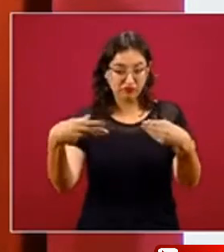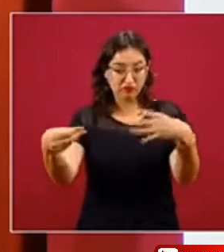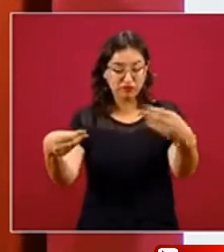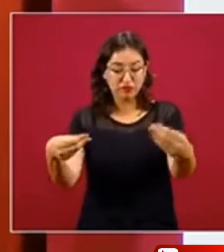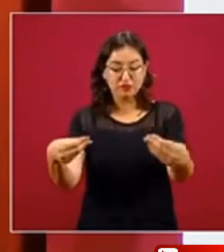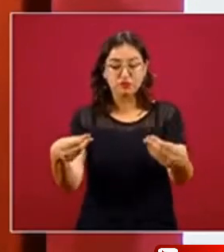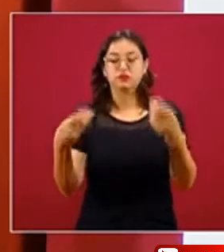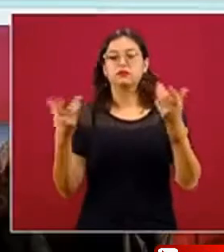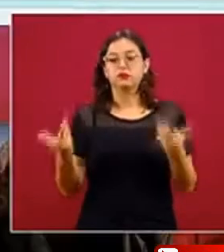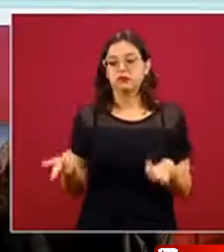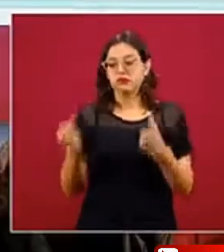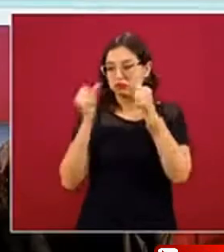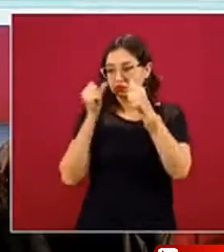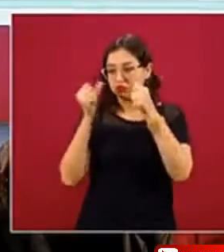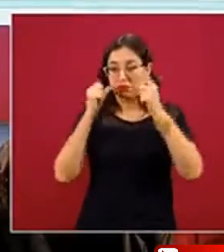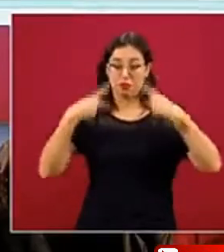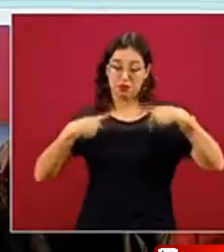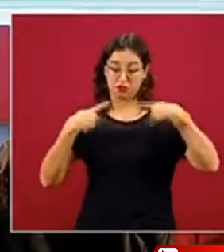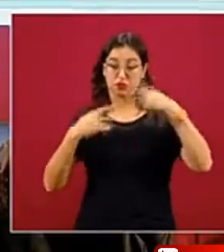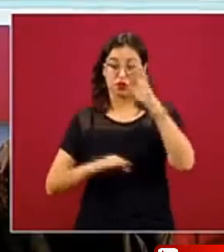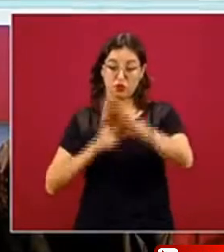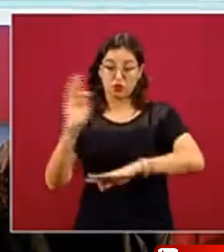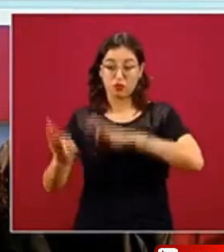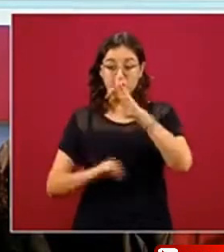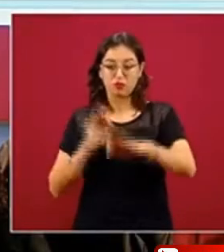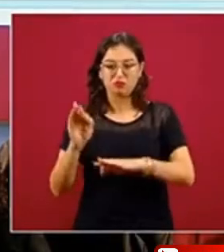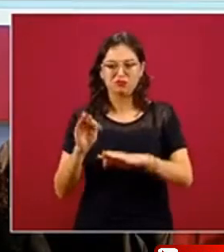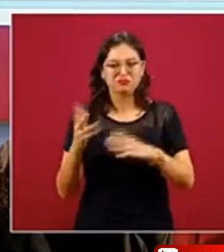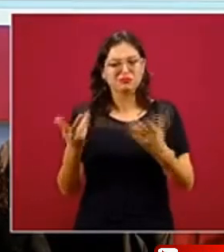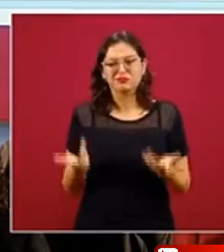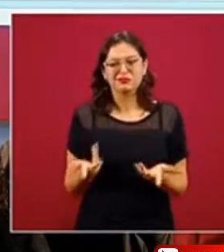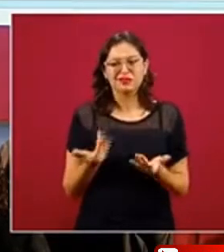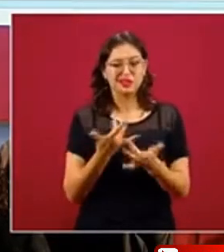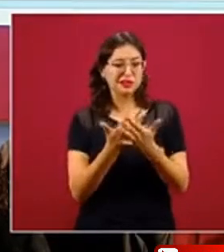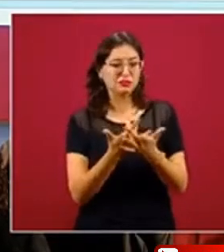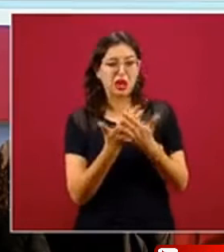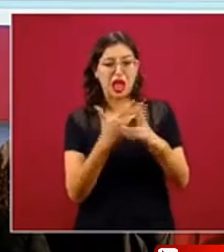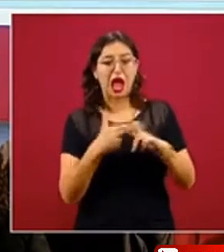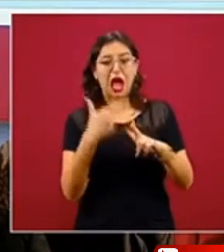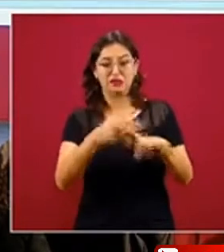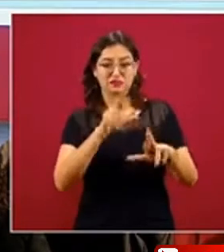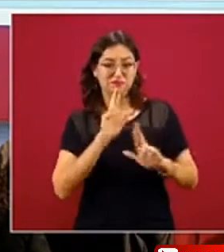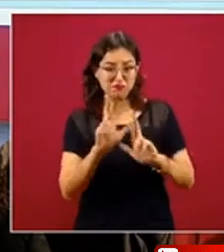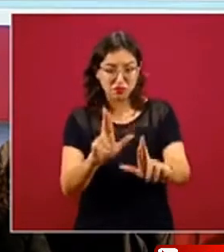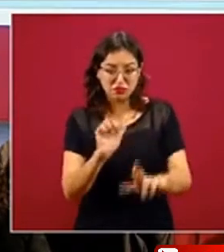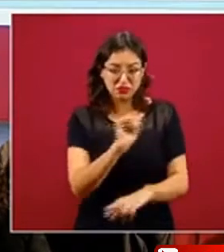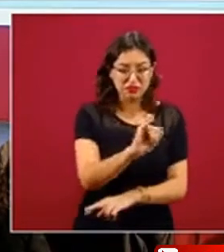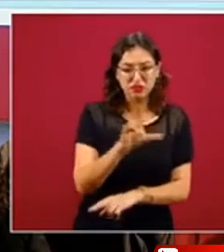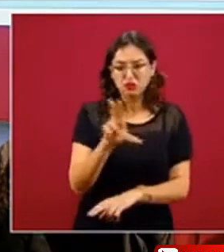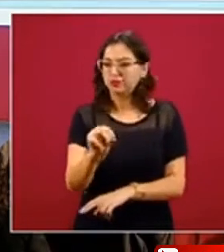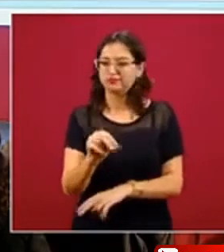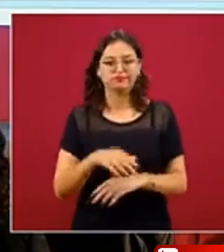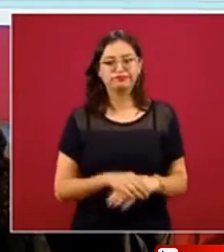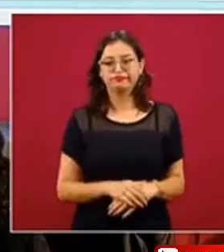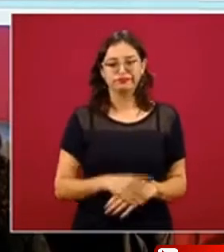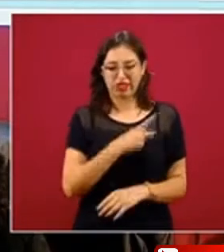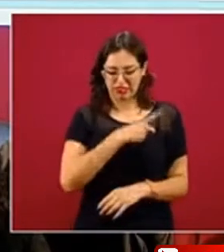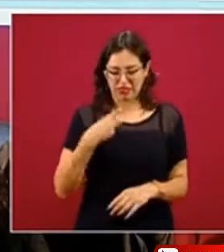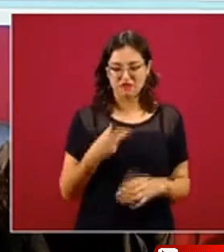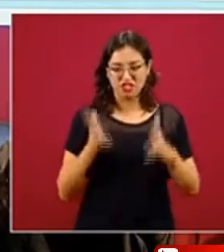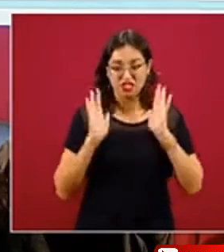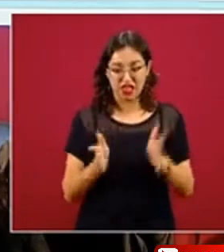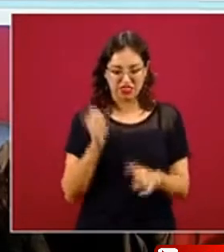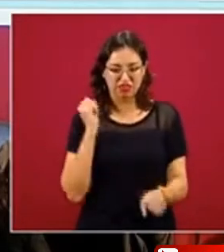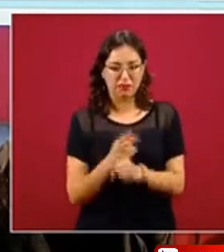por supuesto de la atención de las personas, no se debe esperar a tener el resultado de la prueba. Lo que se debe es actuar